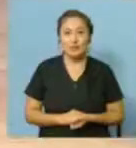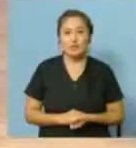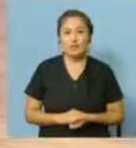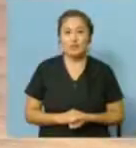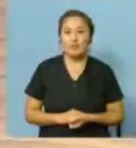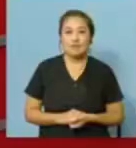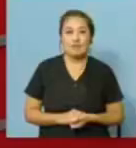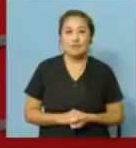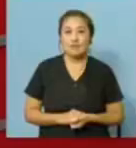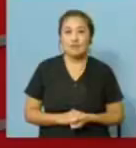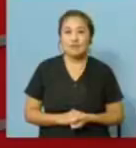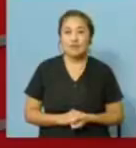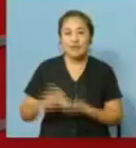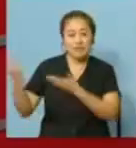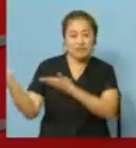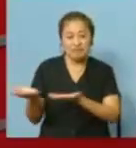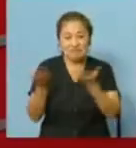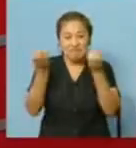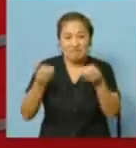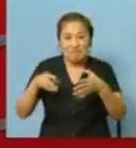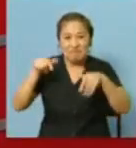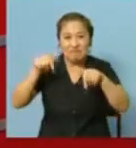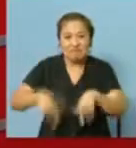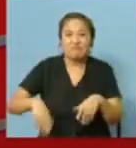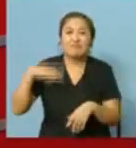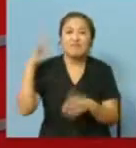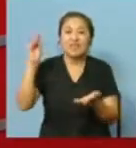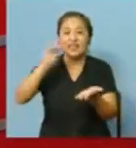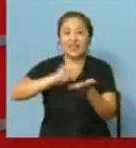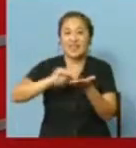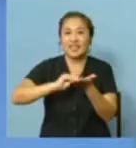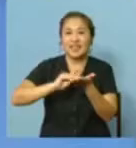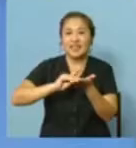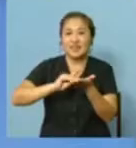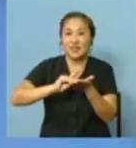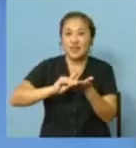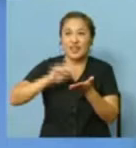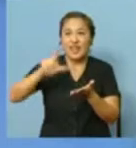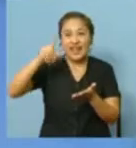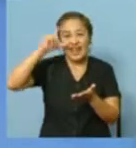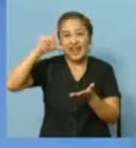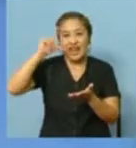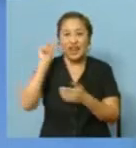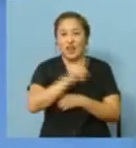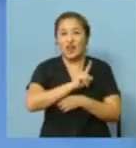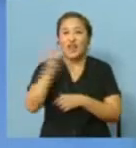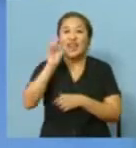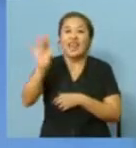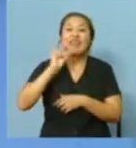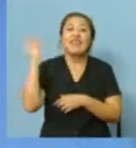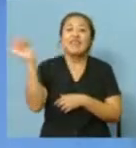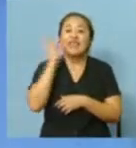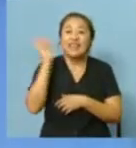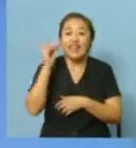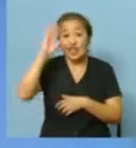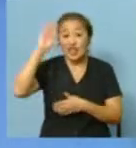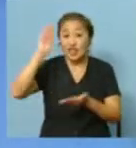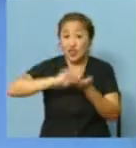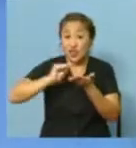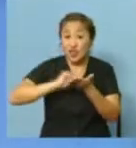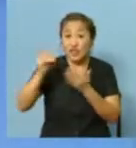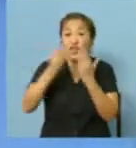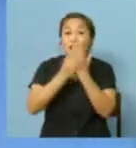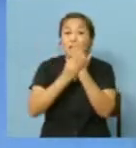y ya en estudios con nosotros el doctor ezequiel lelo él es director de asuntos jurídicos del ministerio